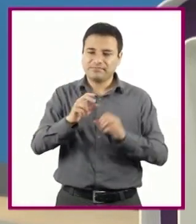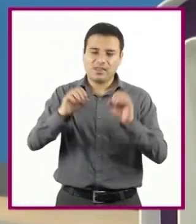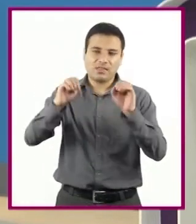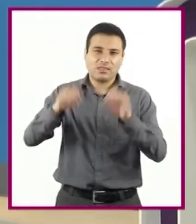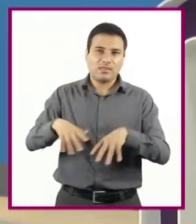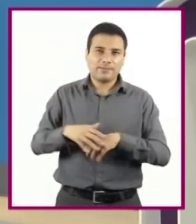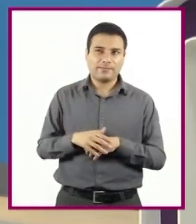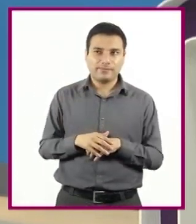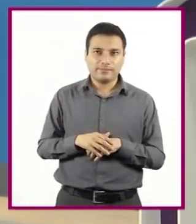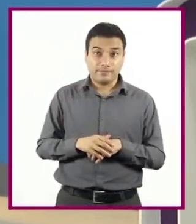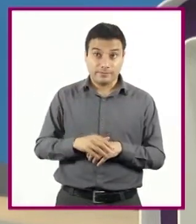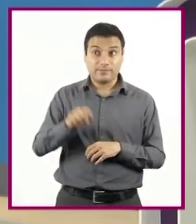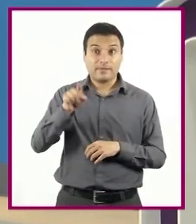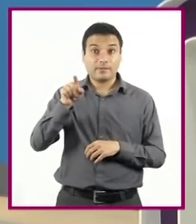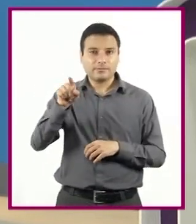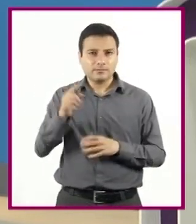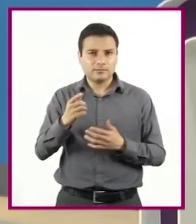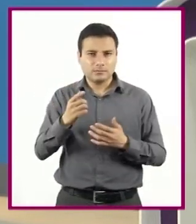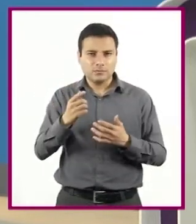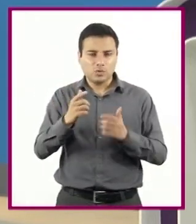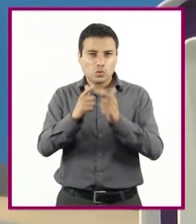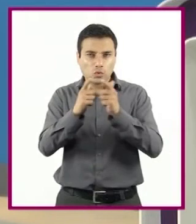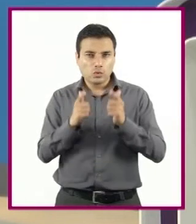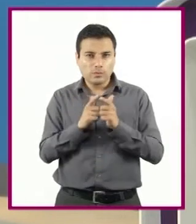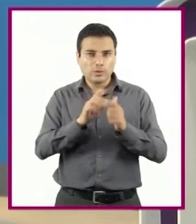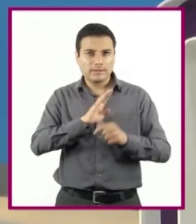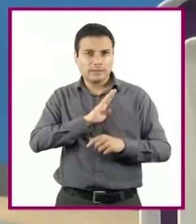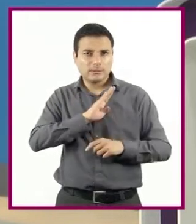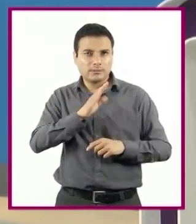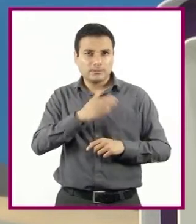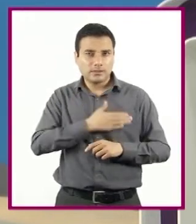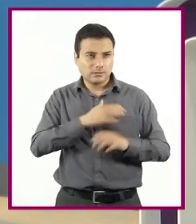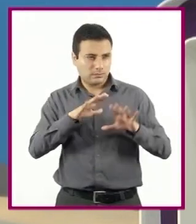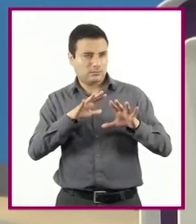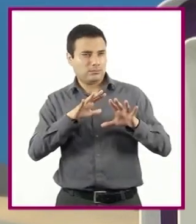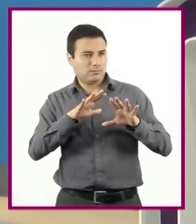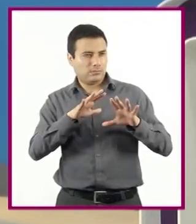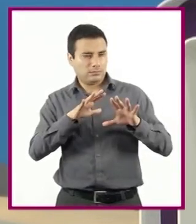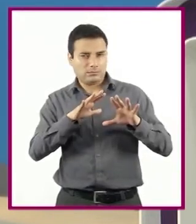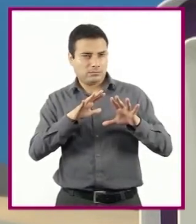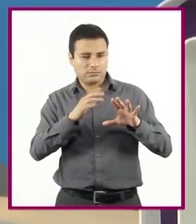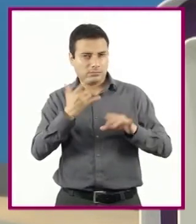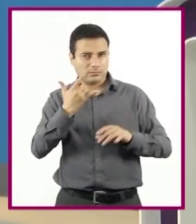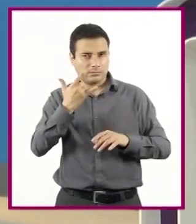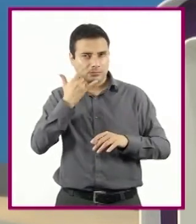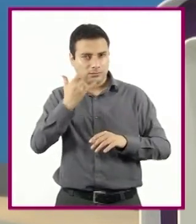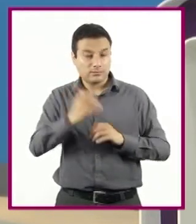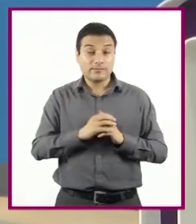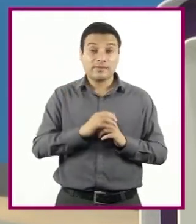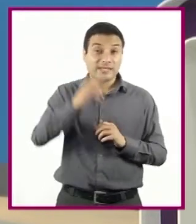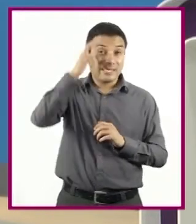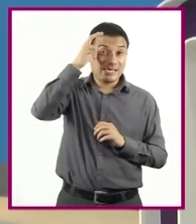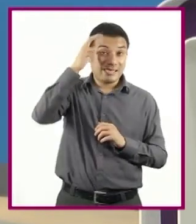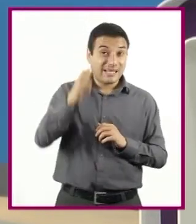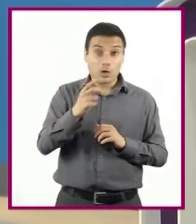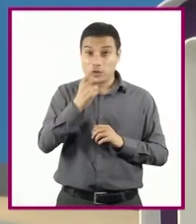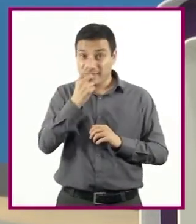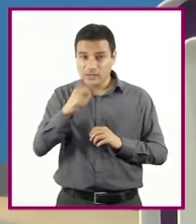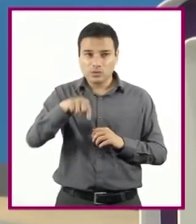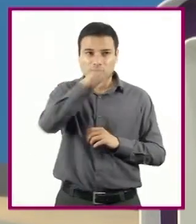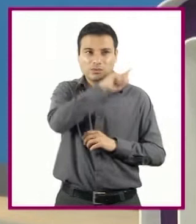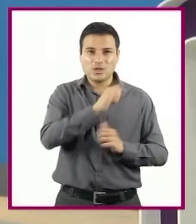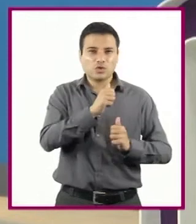ante la sorpresa de los otros mandos y del ejército mismo. Posteriormente, argumentó que la tropa estaba muy